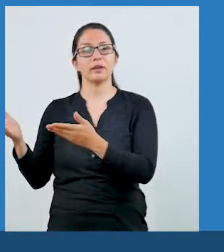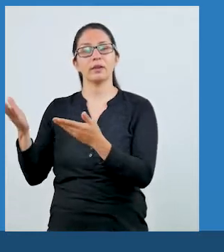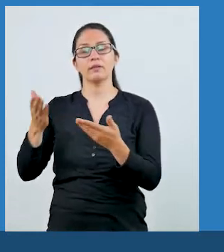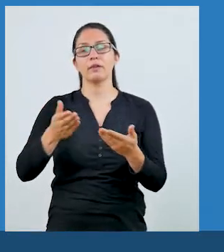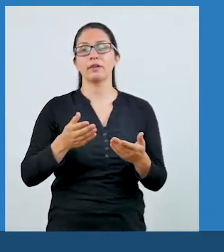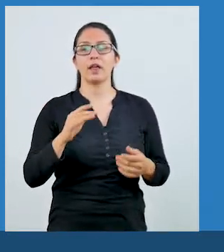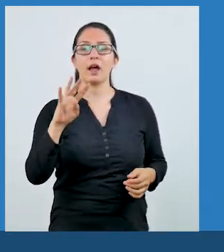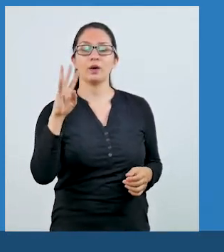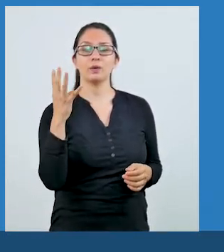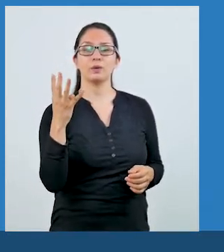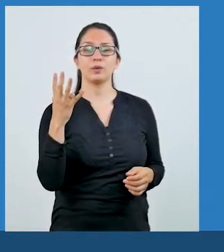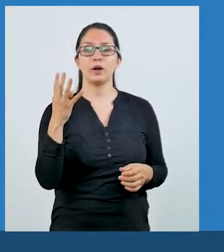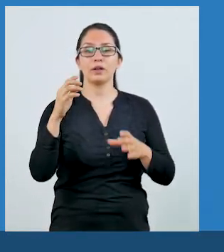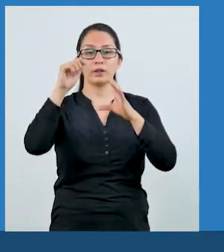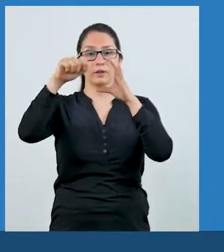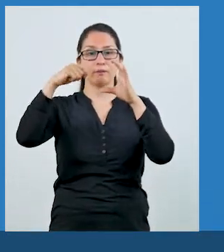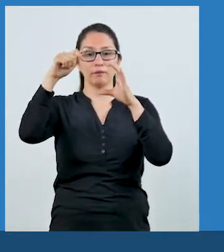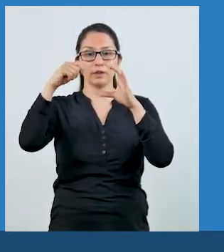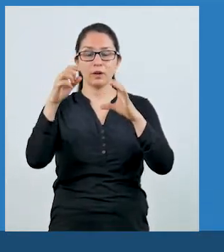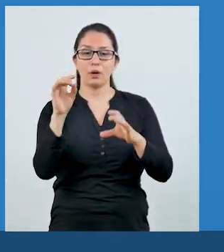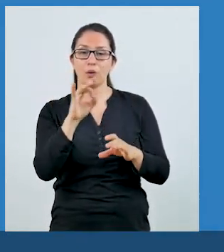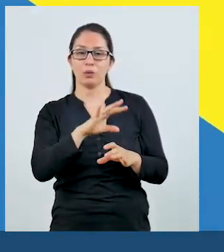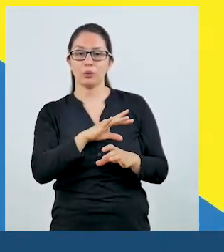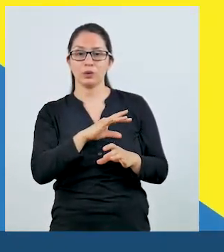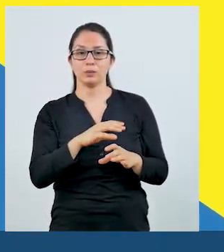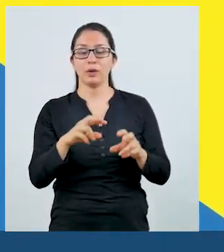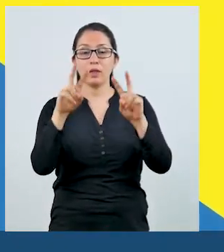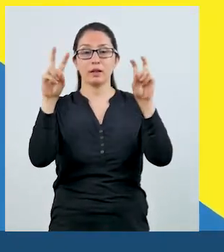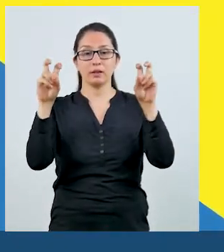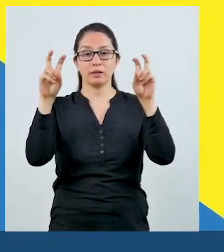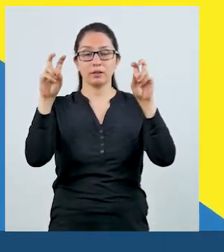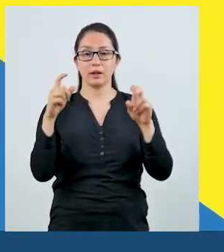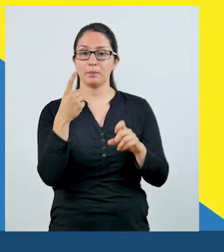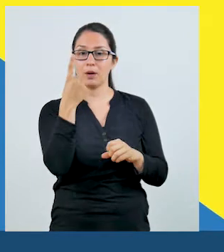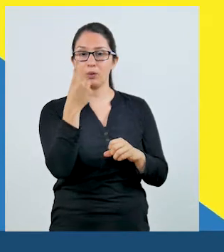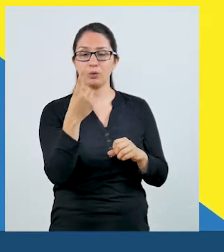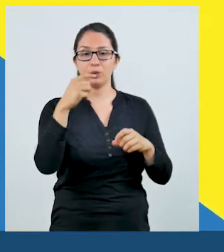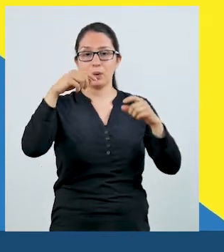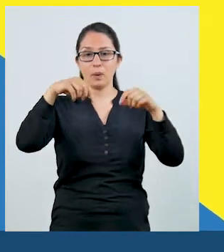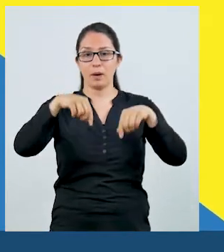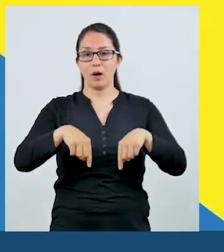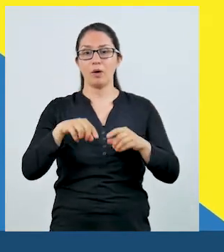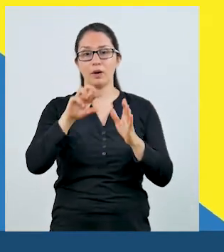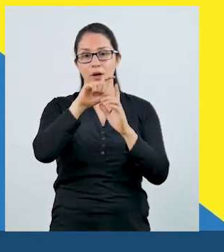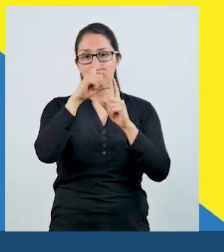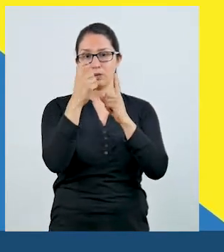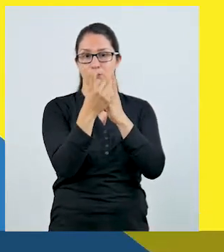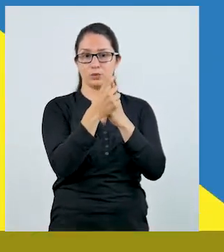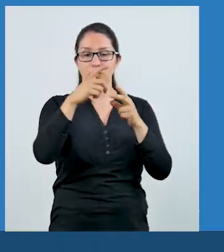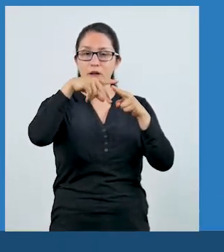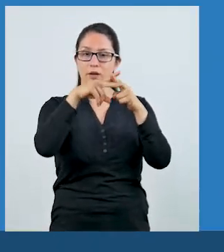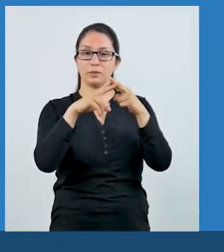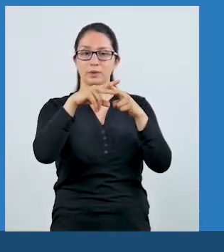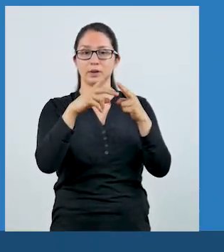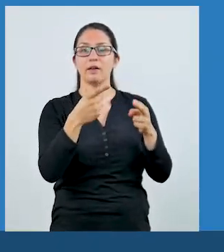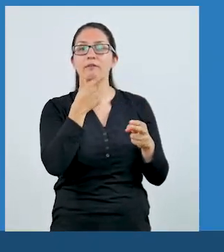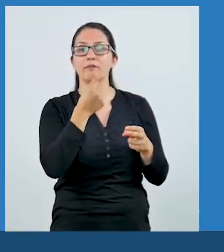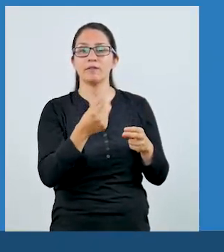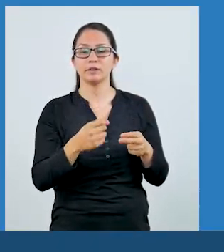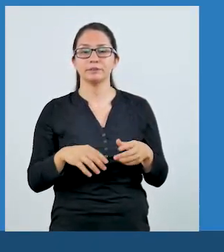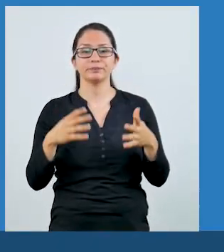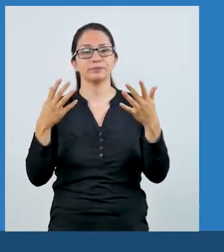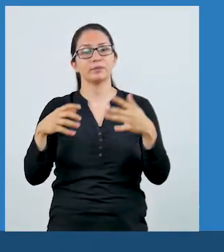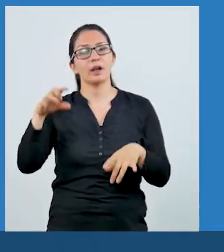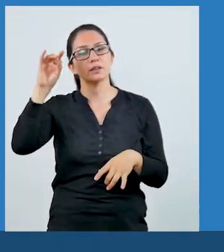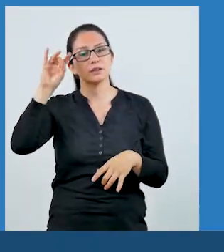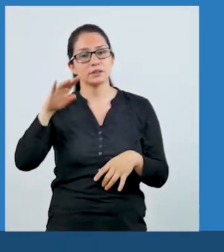Bienvenidos y bienvenidas a la cuarta y última cápsula del módulo 1 del plan Ahora Cultura, herramientas prácticas. Ahora que ya